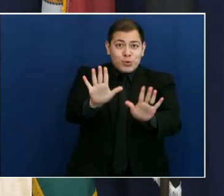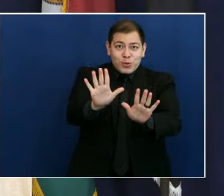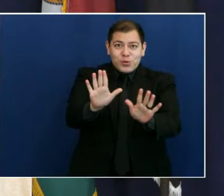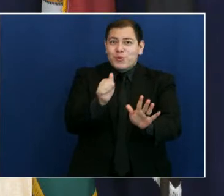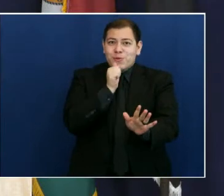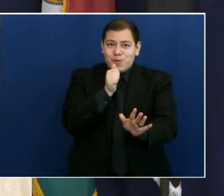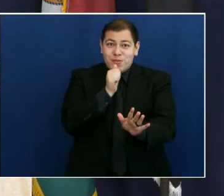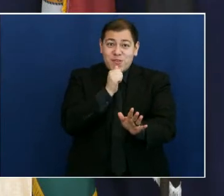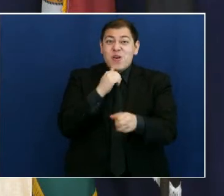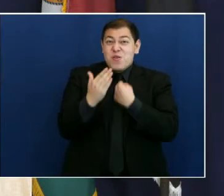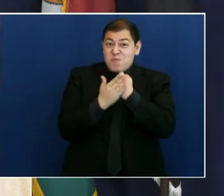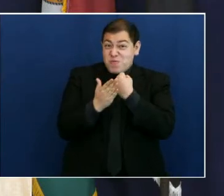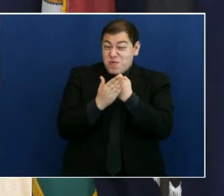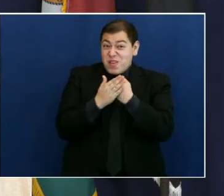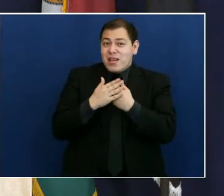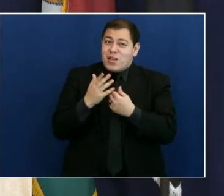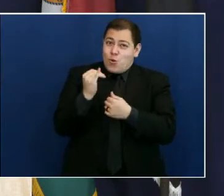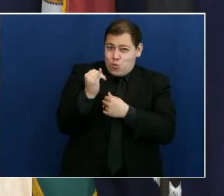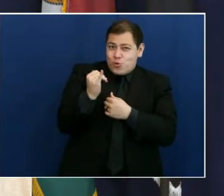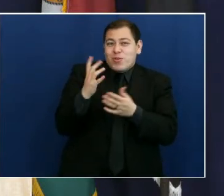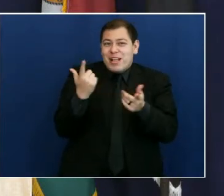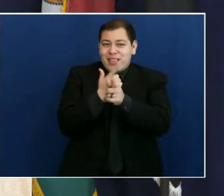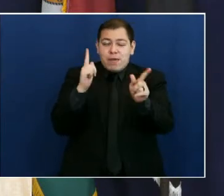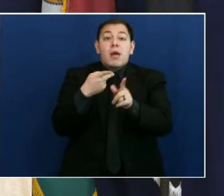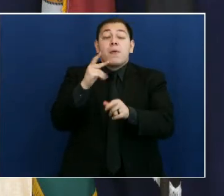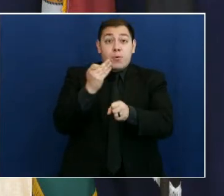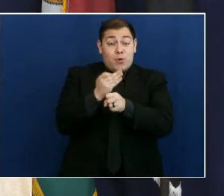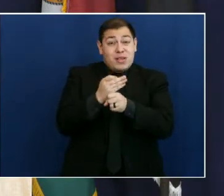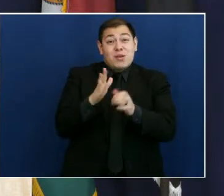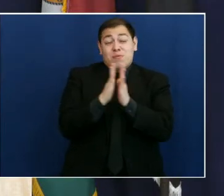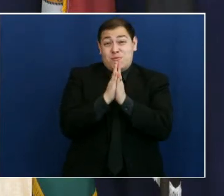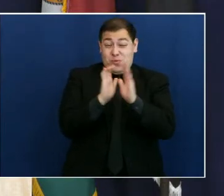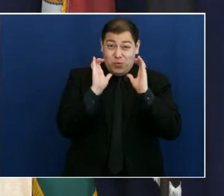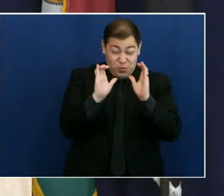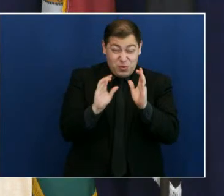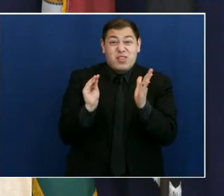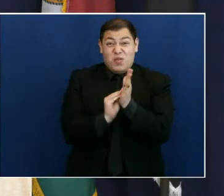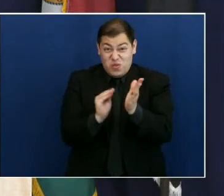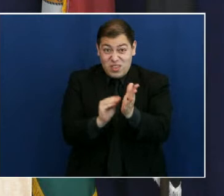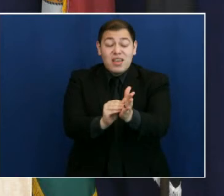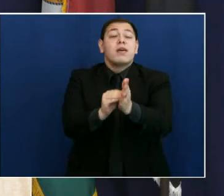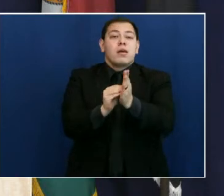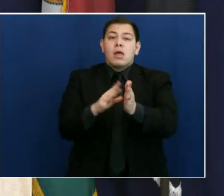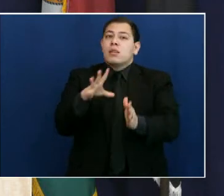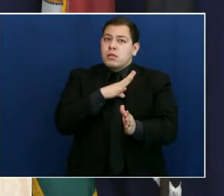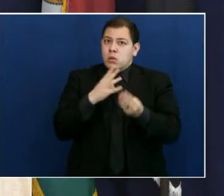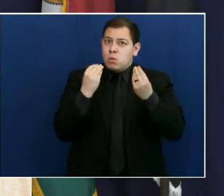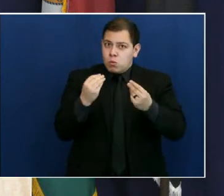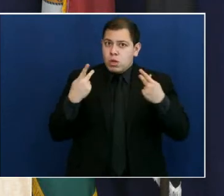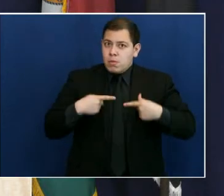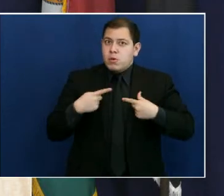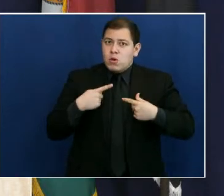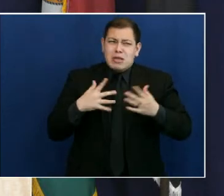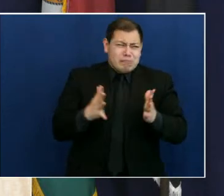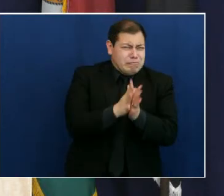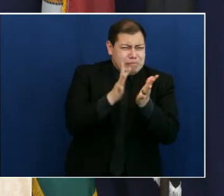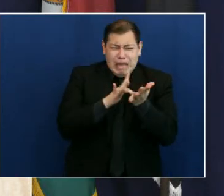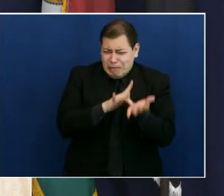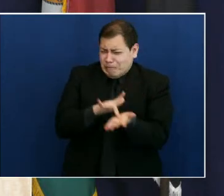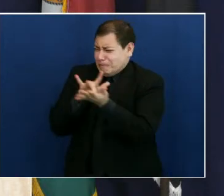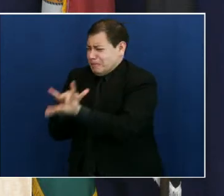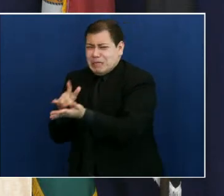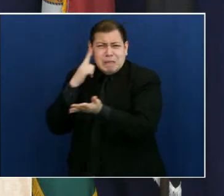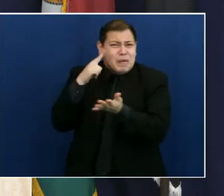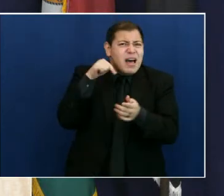las restricciones próximamente. Una vez más, gracias a todos nuestros equipos de trabajo que día a día hacen todo lo posible para hacer